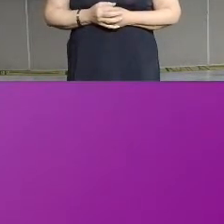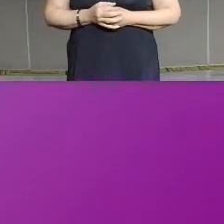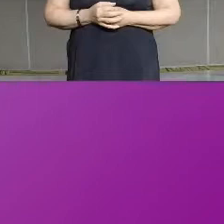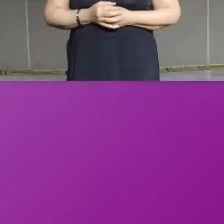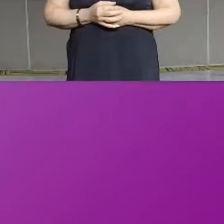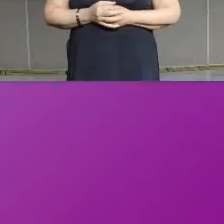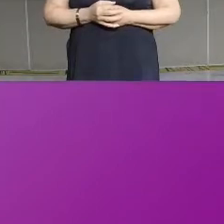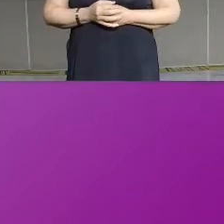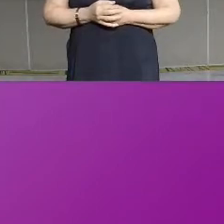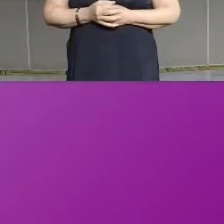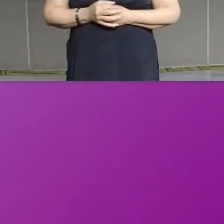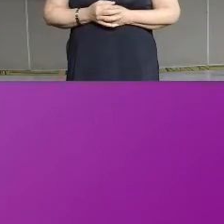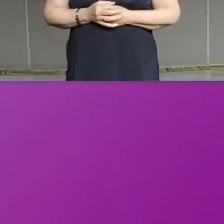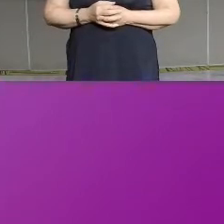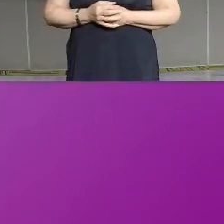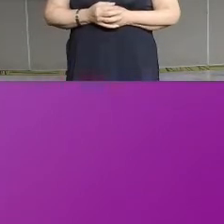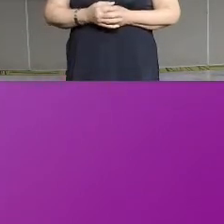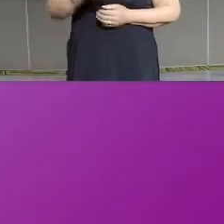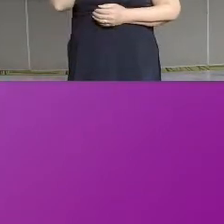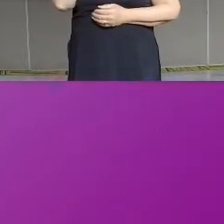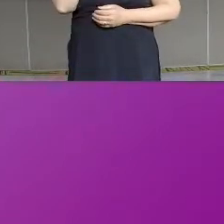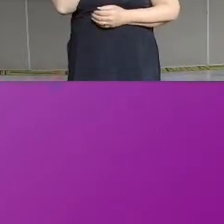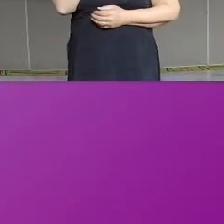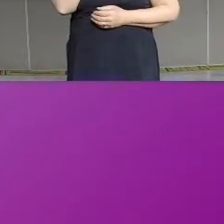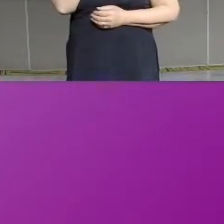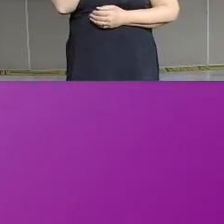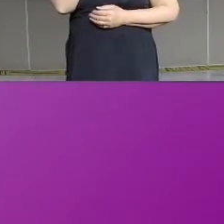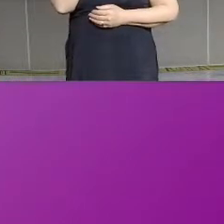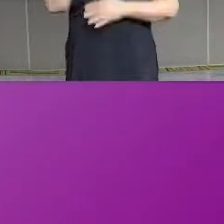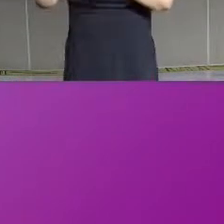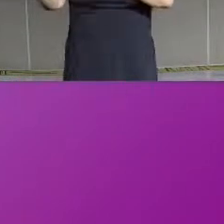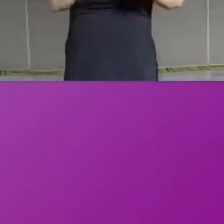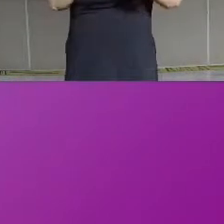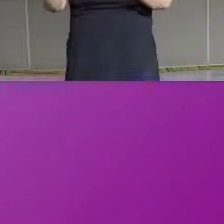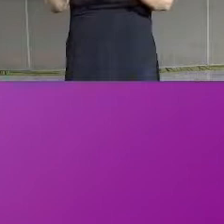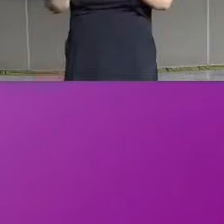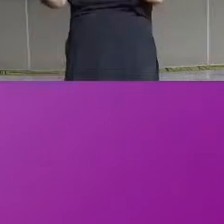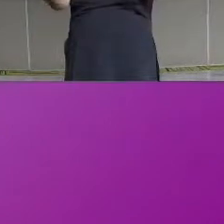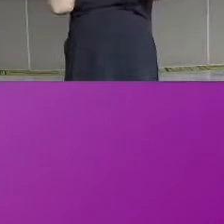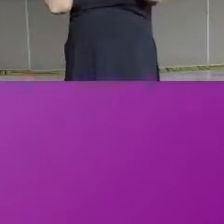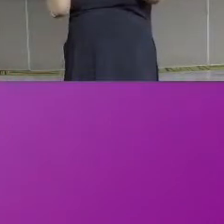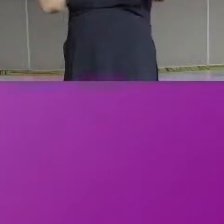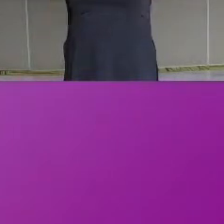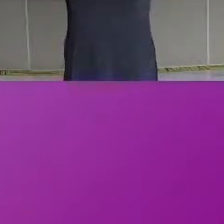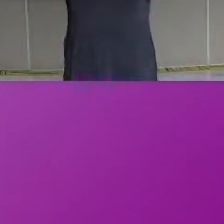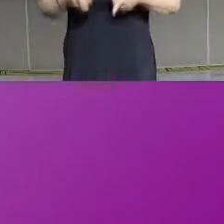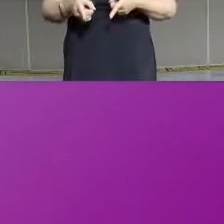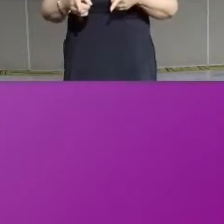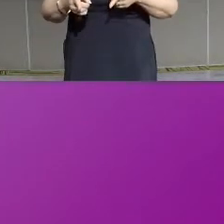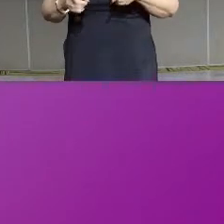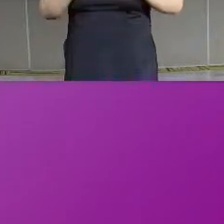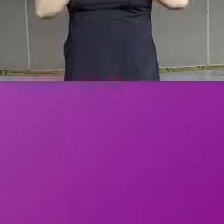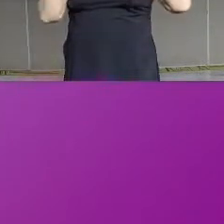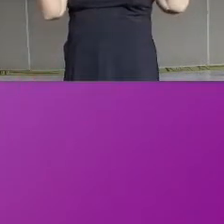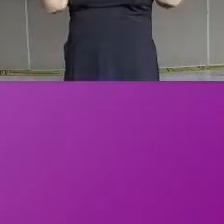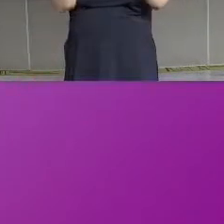Ahí va. Bueno, porque el acto de comer es un momento de comunicación. En nuestra sociedad